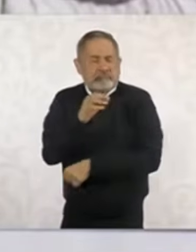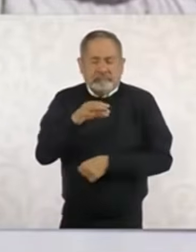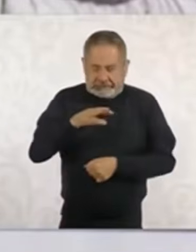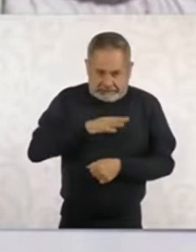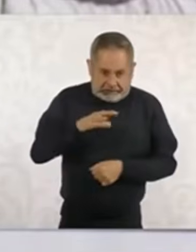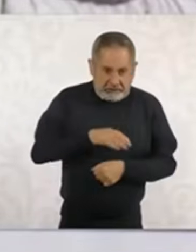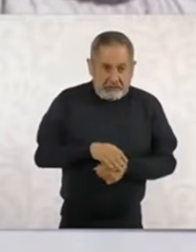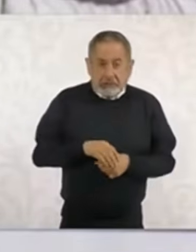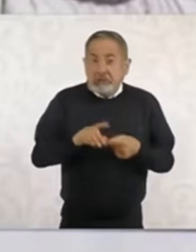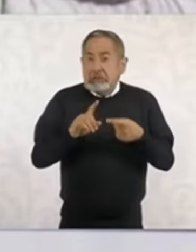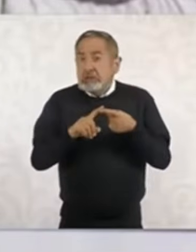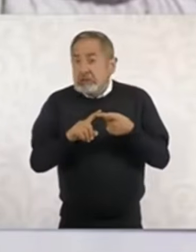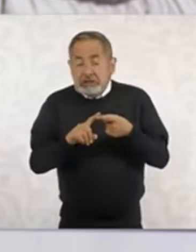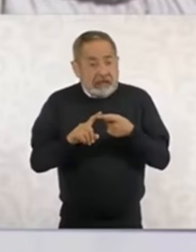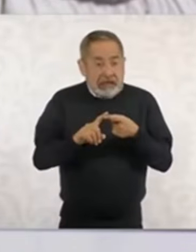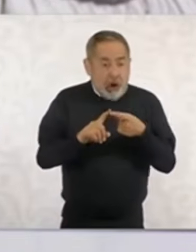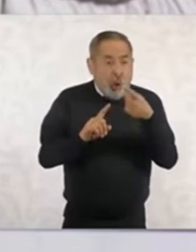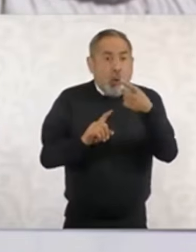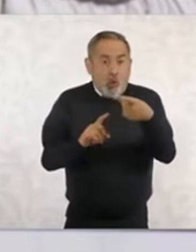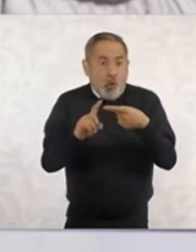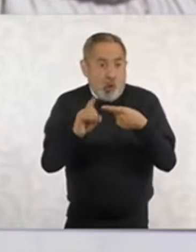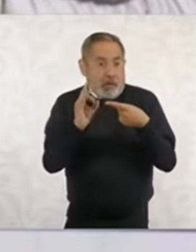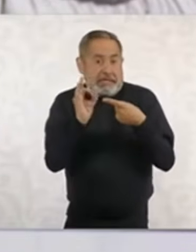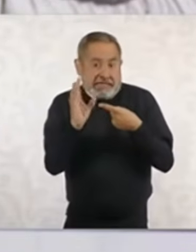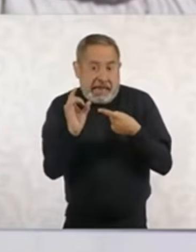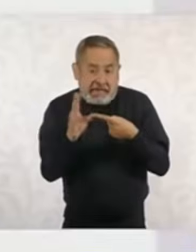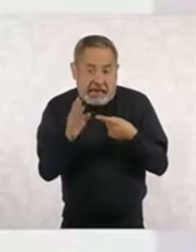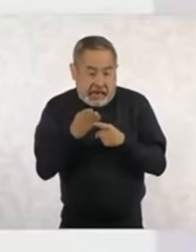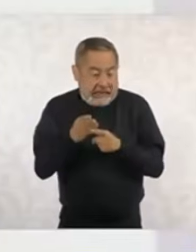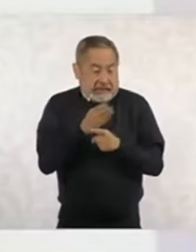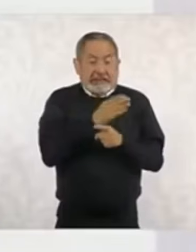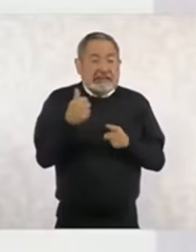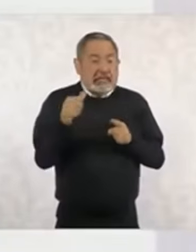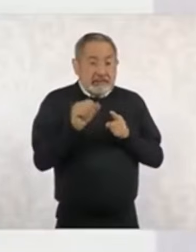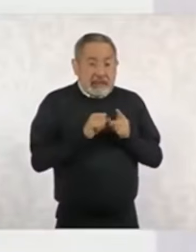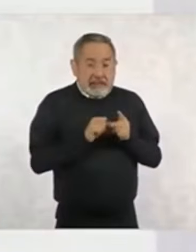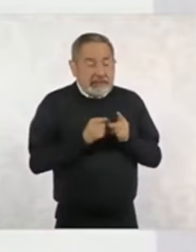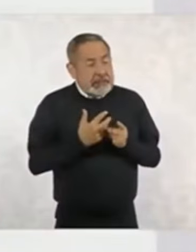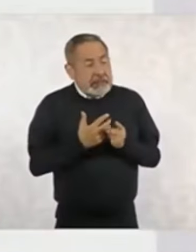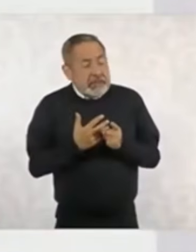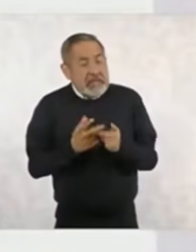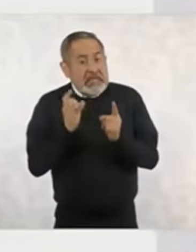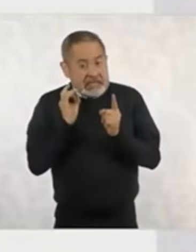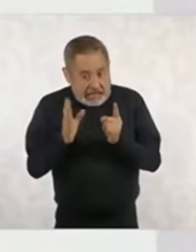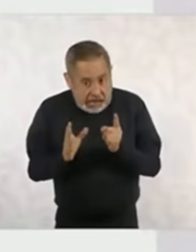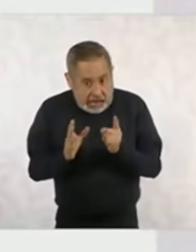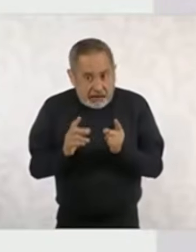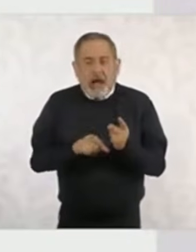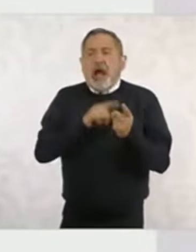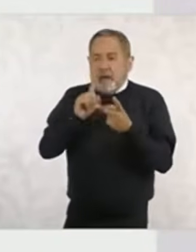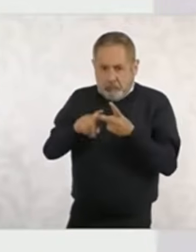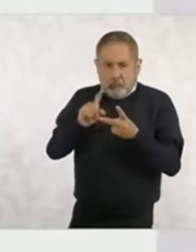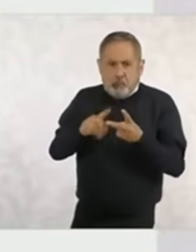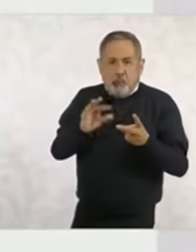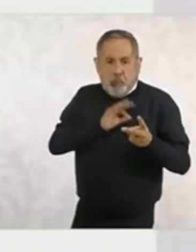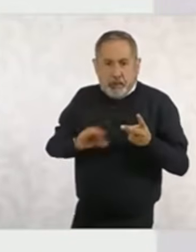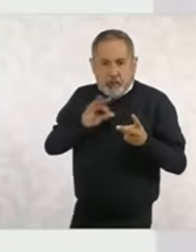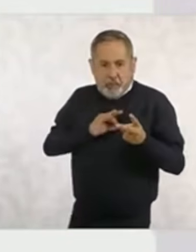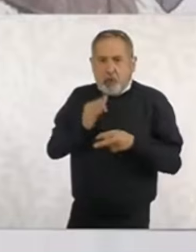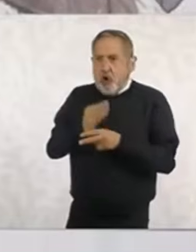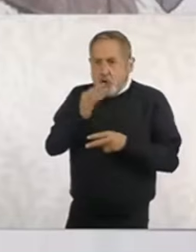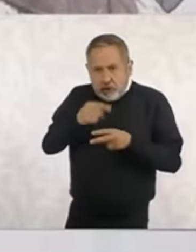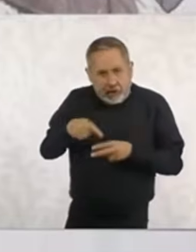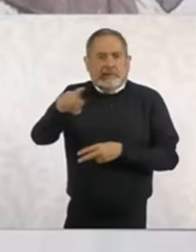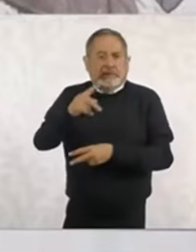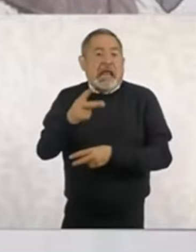Si solamente recibieron su primera dosis hace 6 meses, ya pueden recibir la segunda y pueden ir a vacunarse.